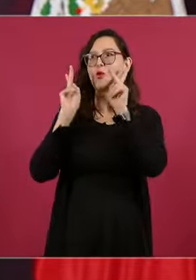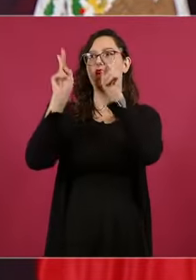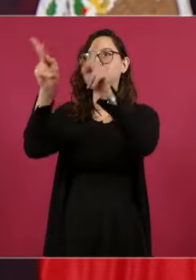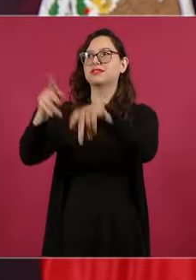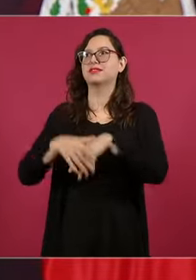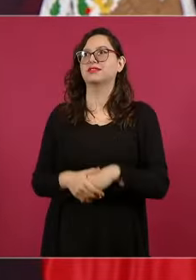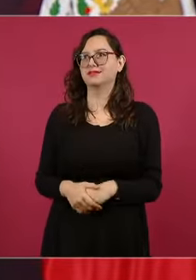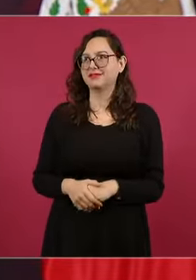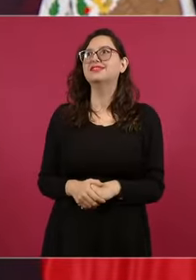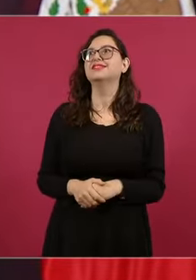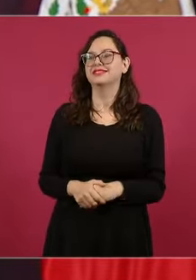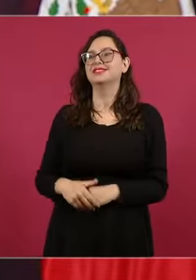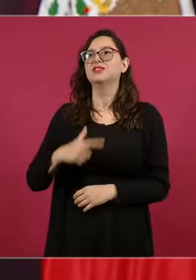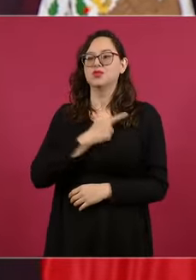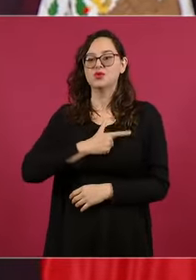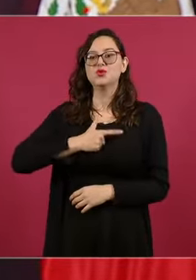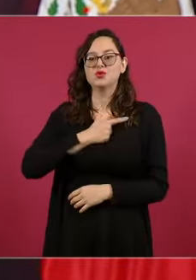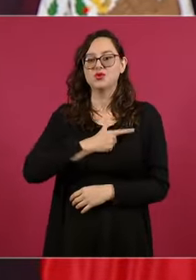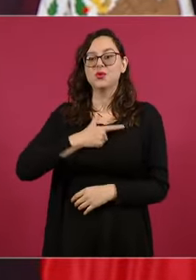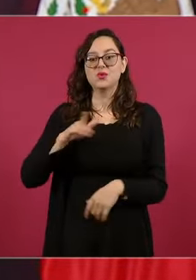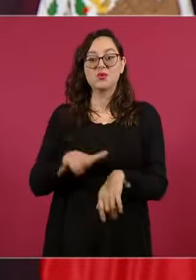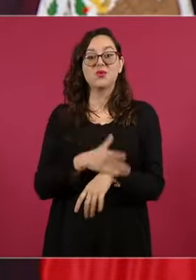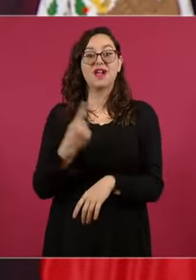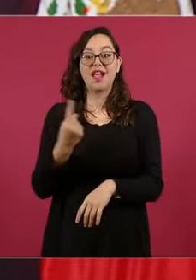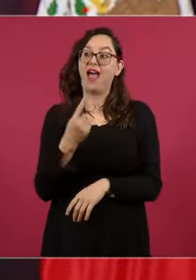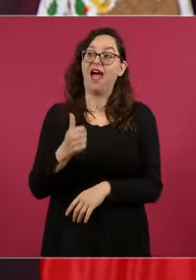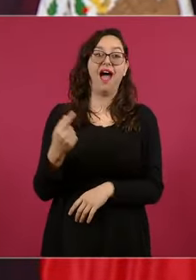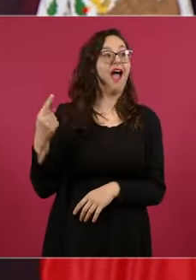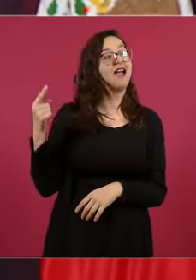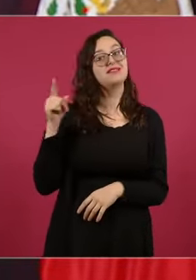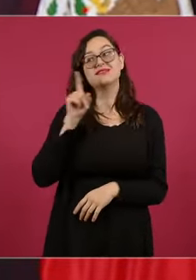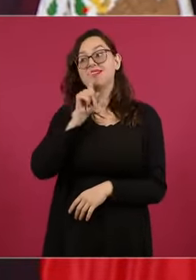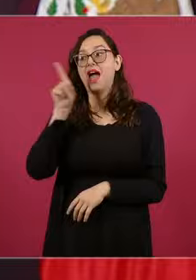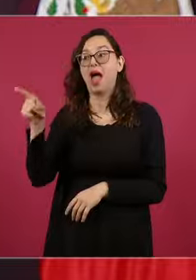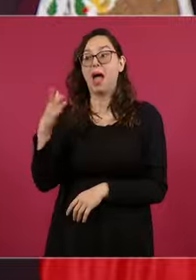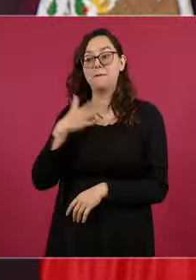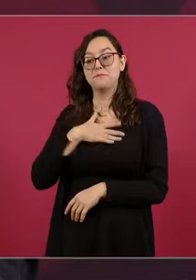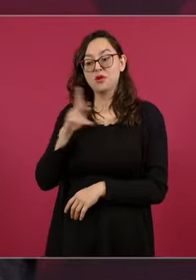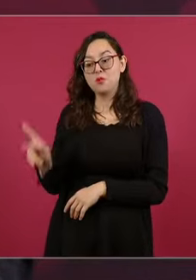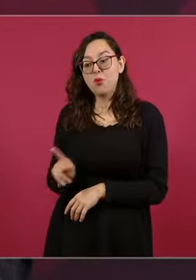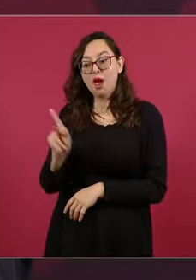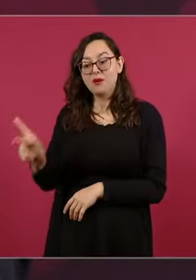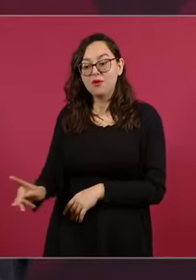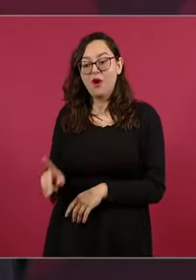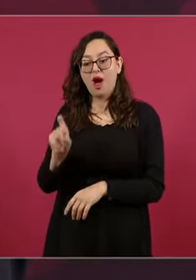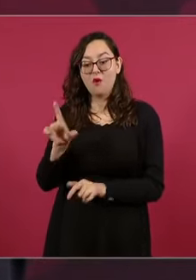inundaciones nos teníamos que subir al Tapanco,